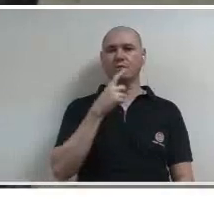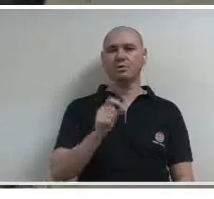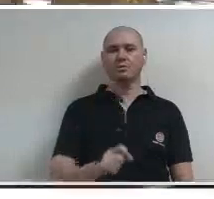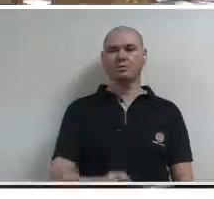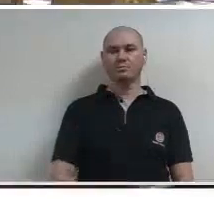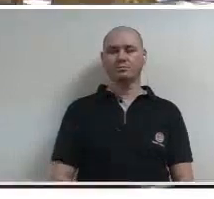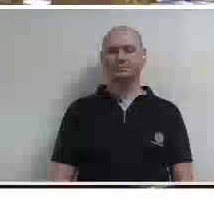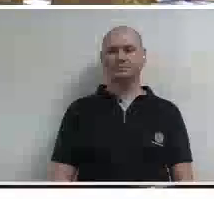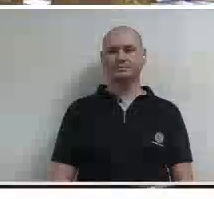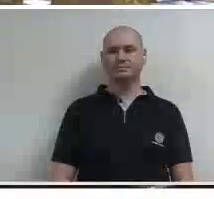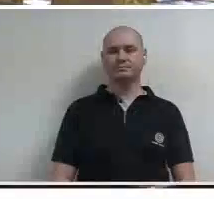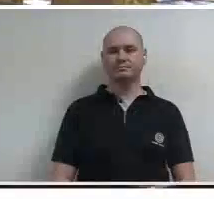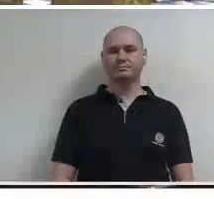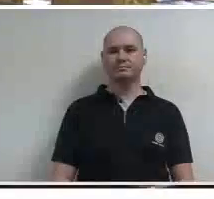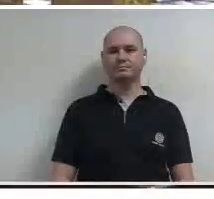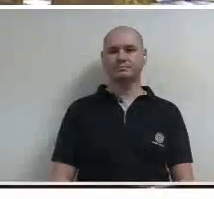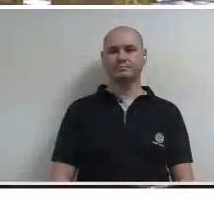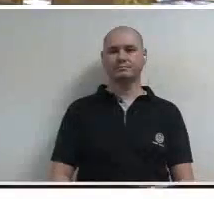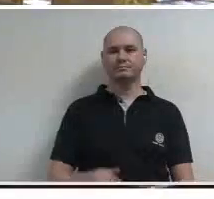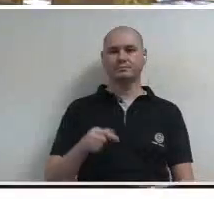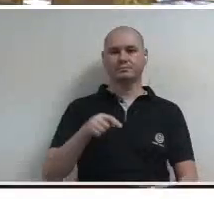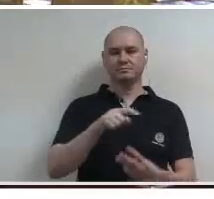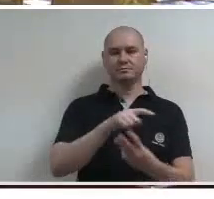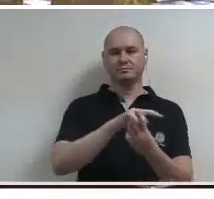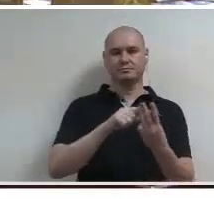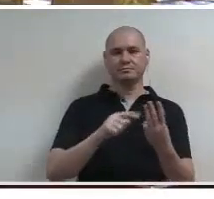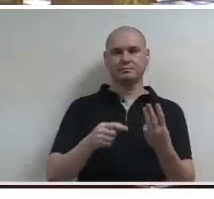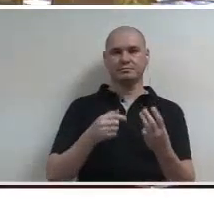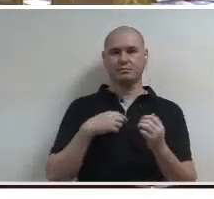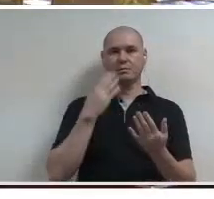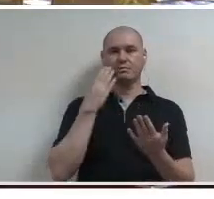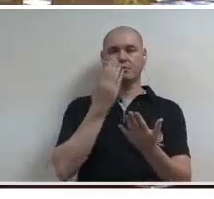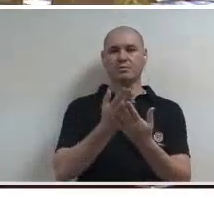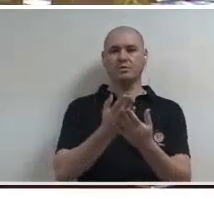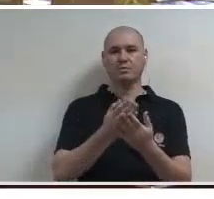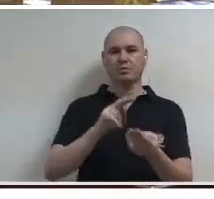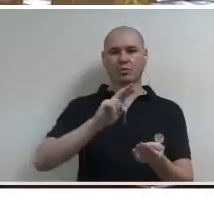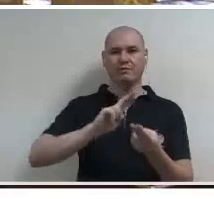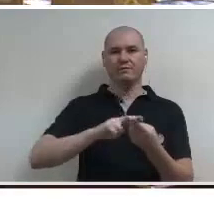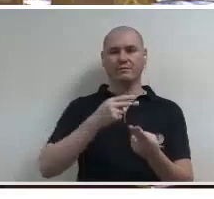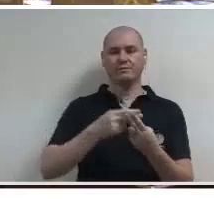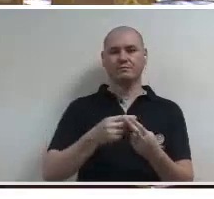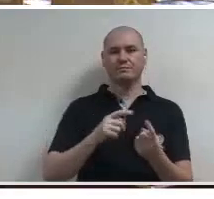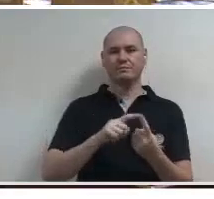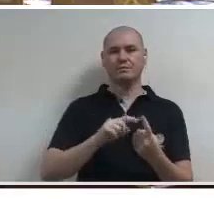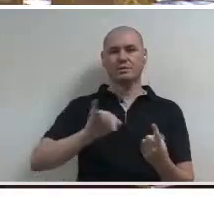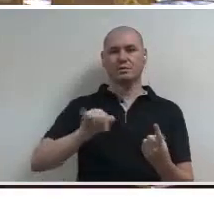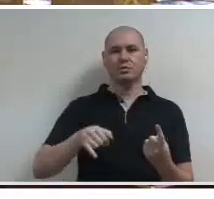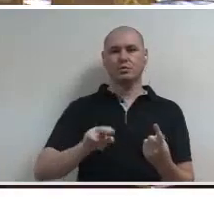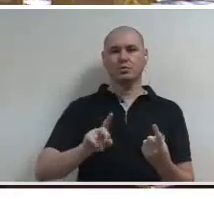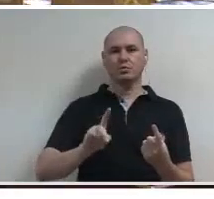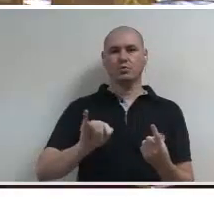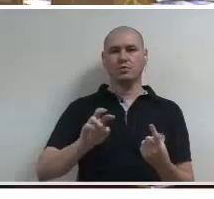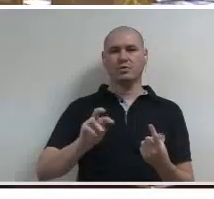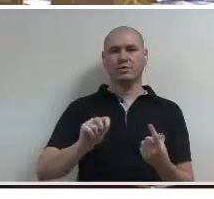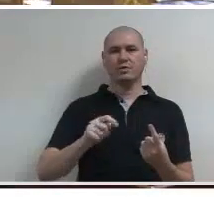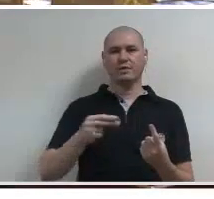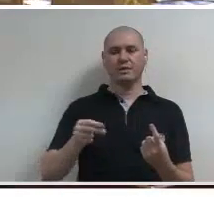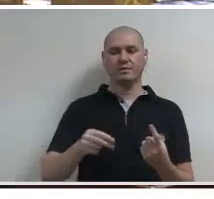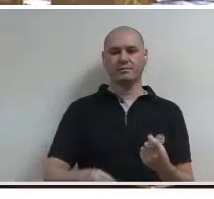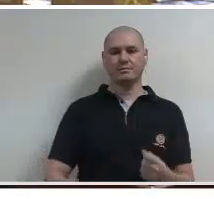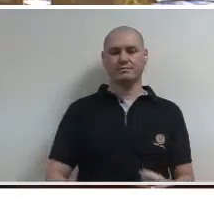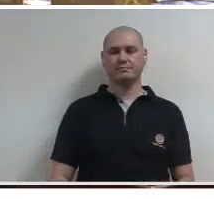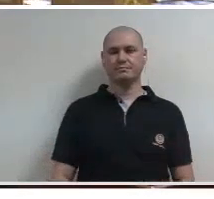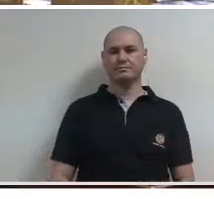Echeverría, Oputa Pendepop. Ministro Martínez Simón, co cargo de